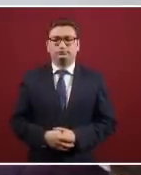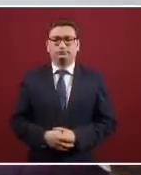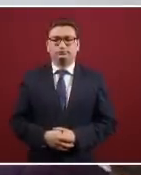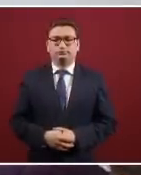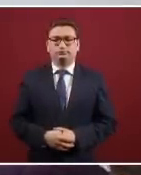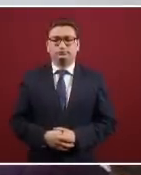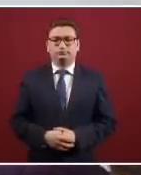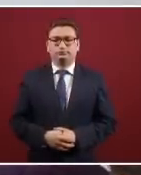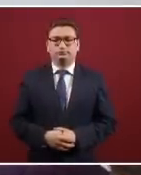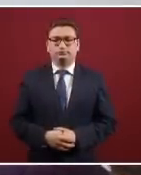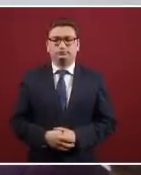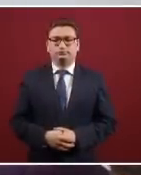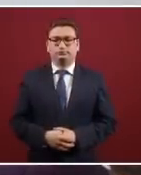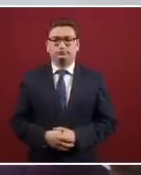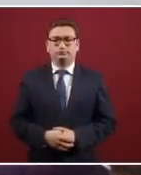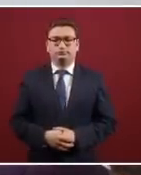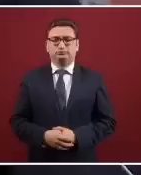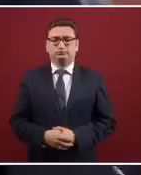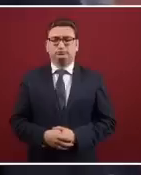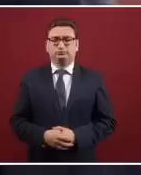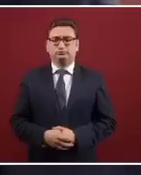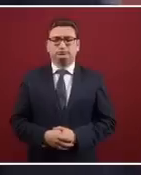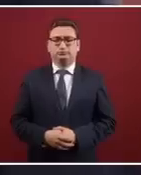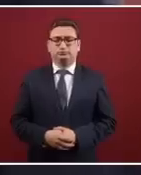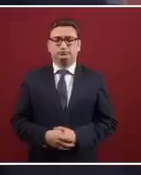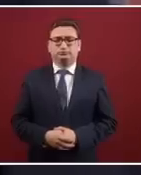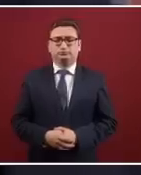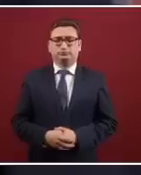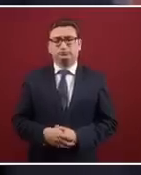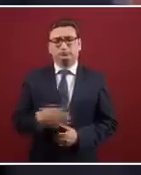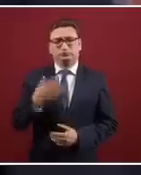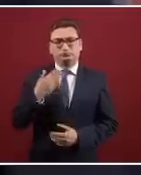el poder económico y el poder político.